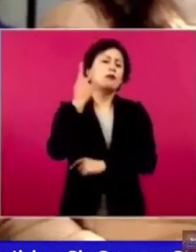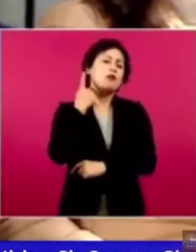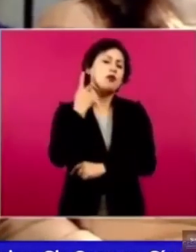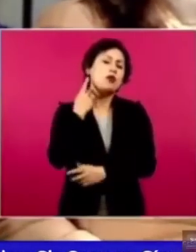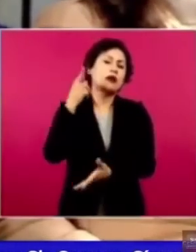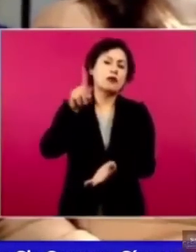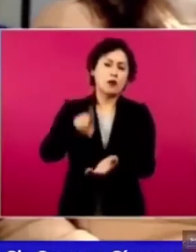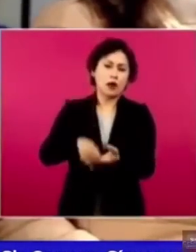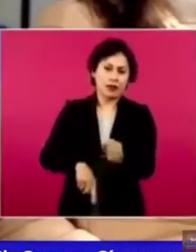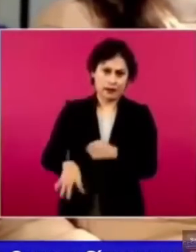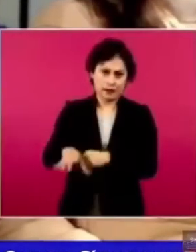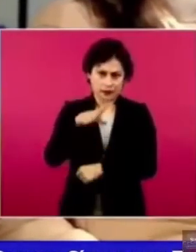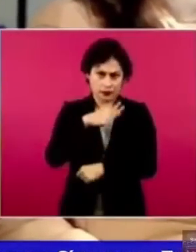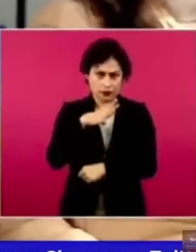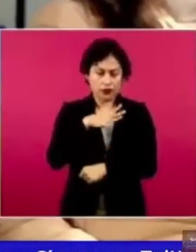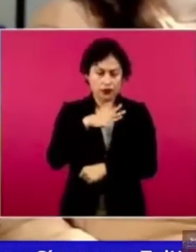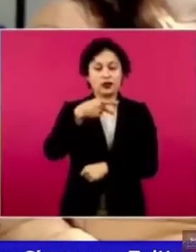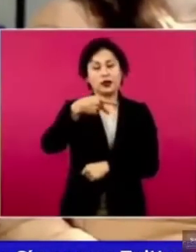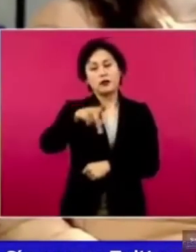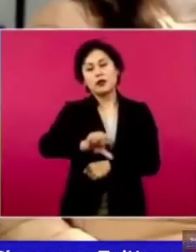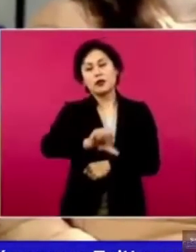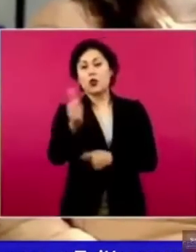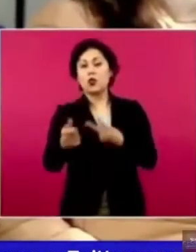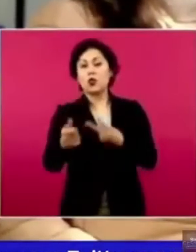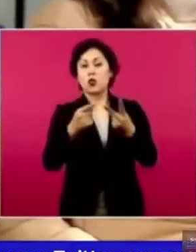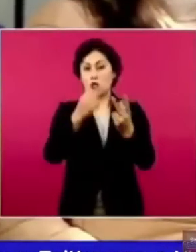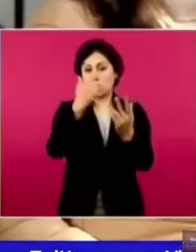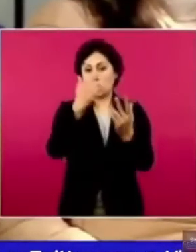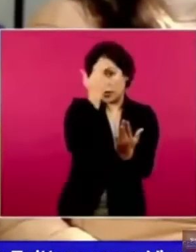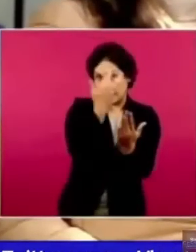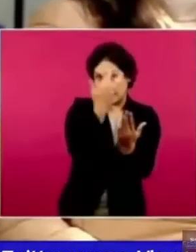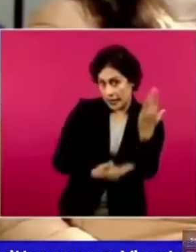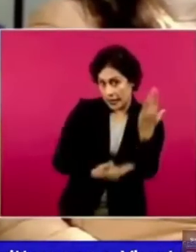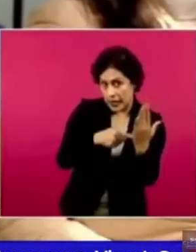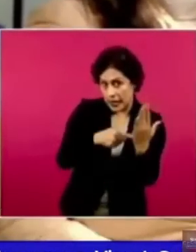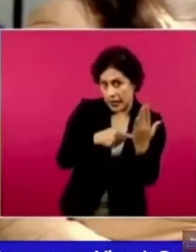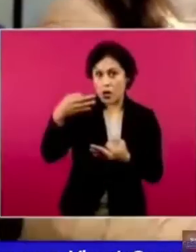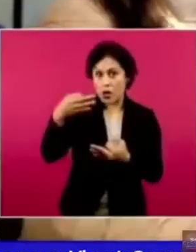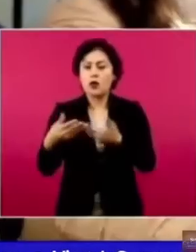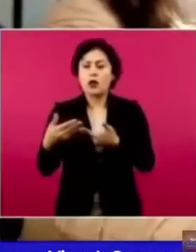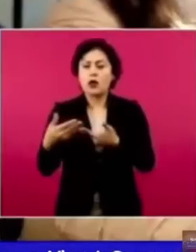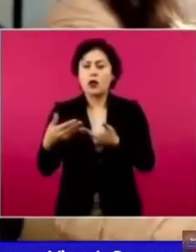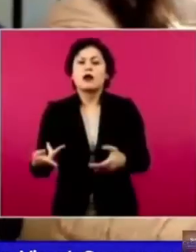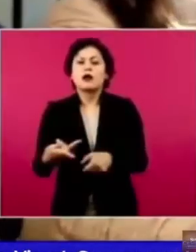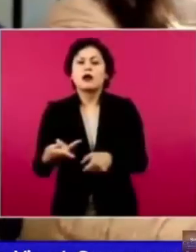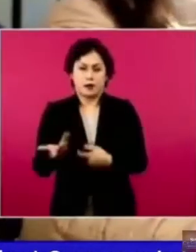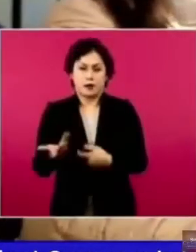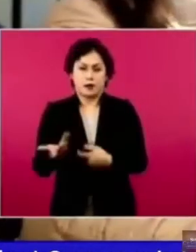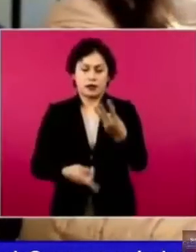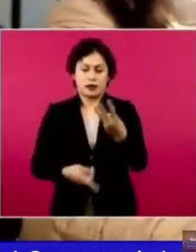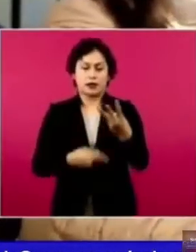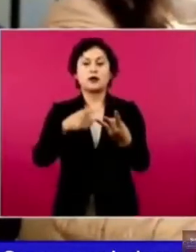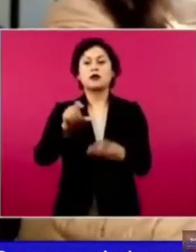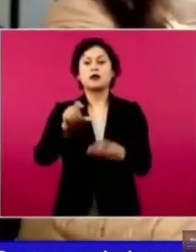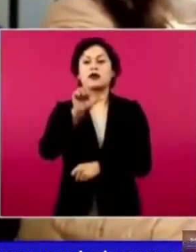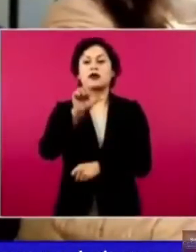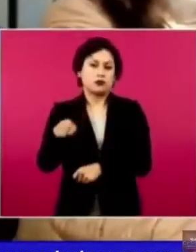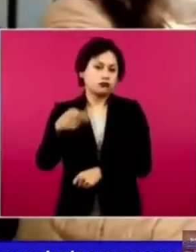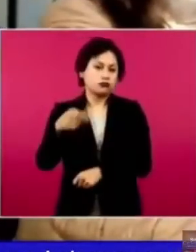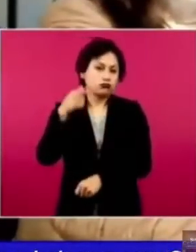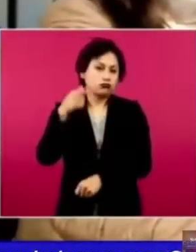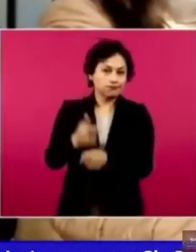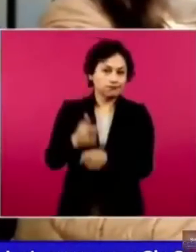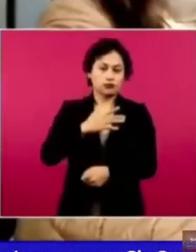ahí, pero otra es los ámbitos legales y jurídicos y otra en materia de